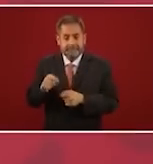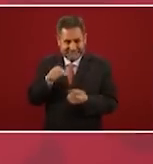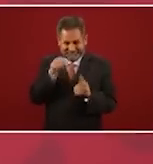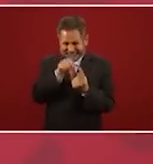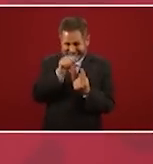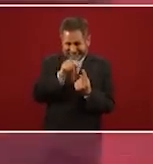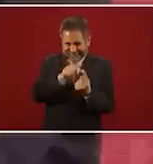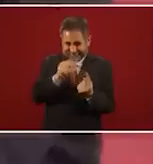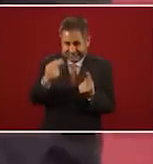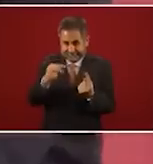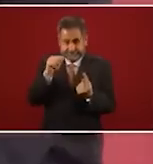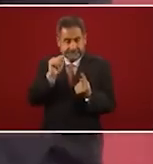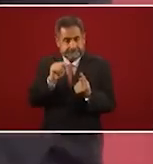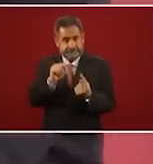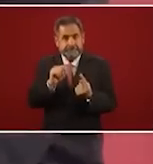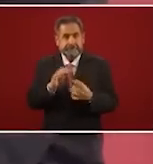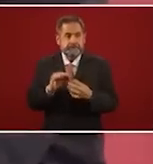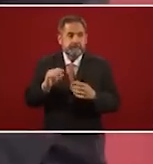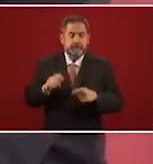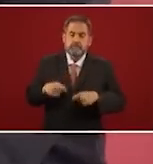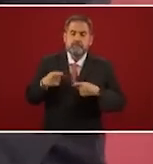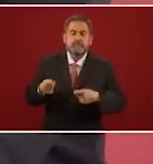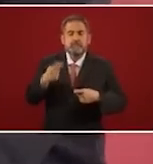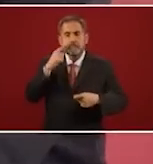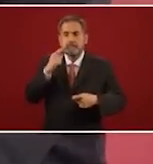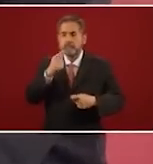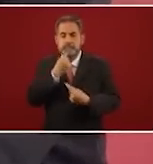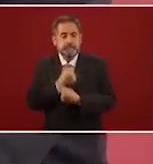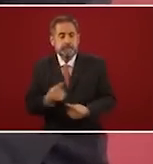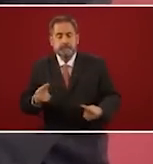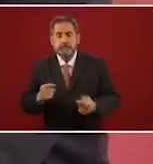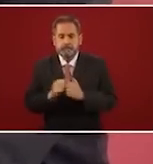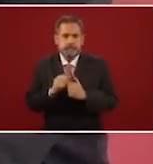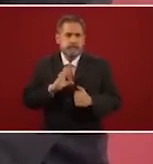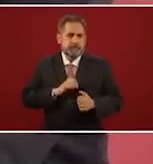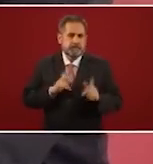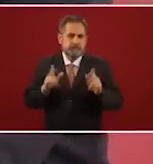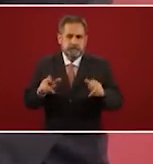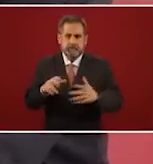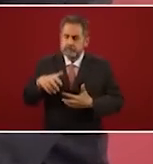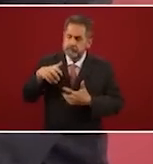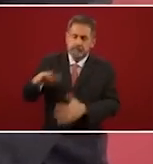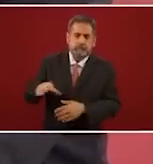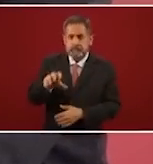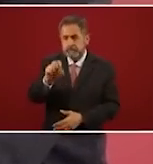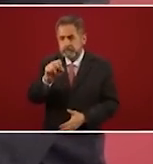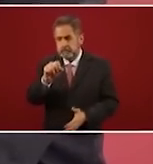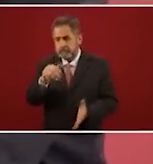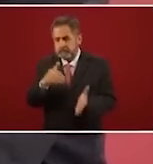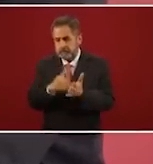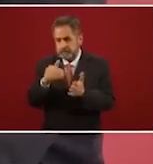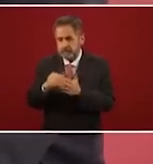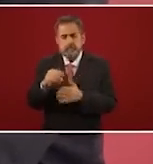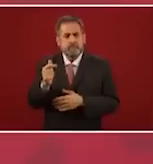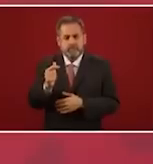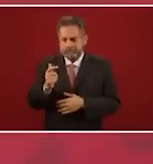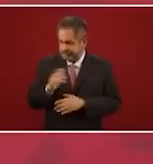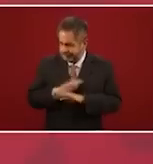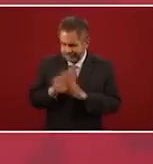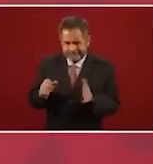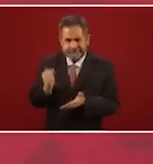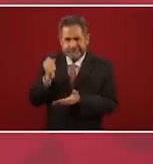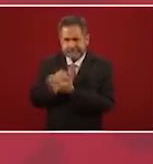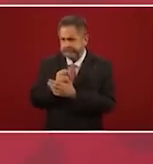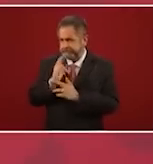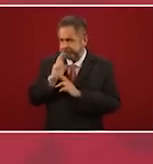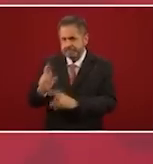insumo para los niños de cáncer de 60 millones de pesos. Acabamos de resolverlo